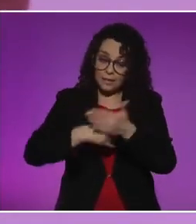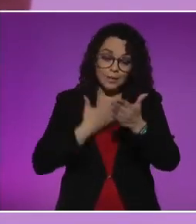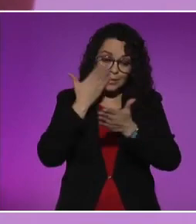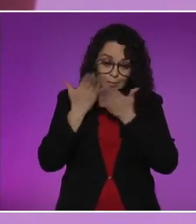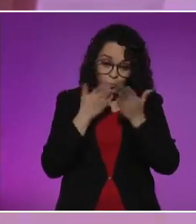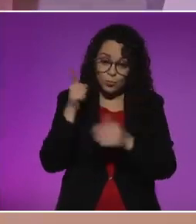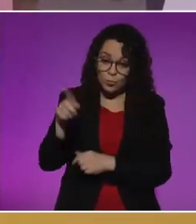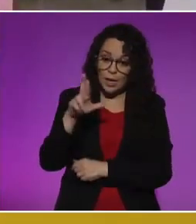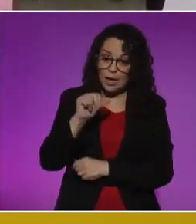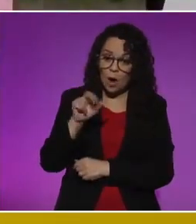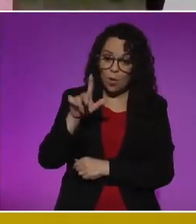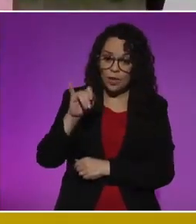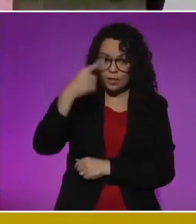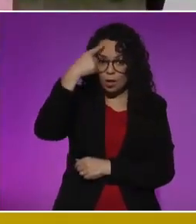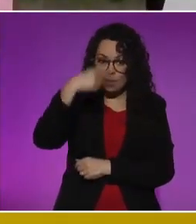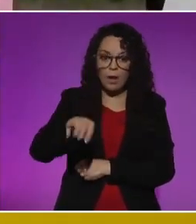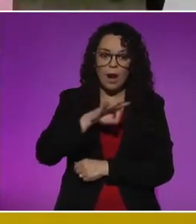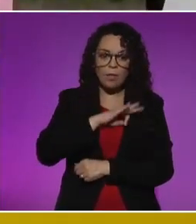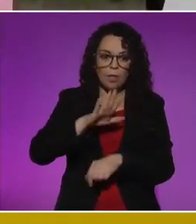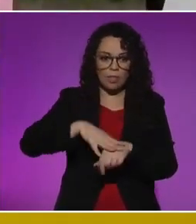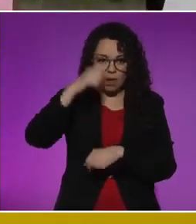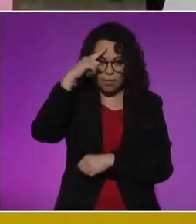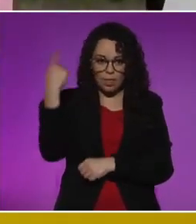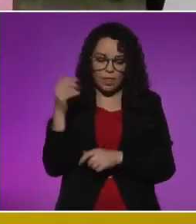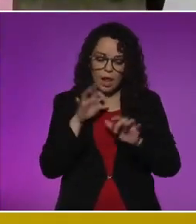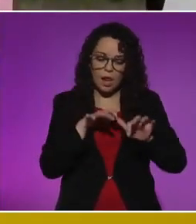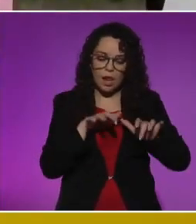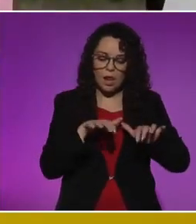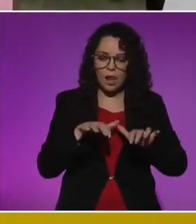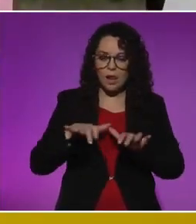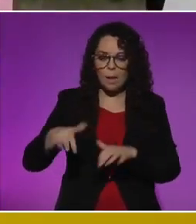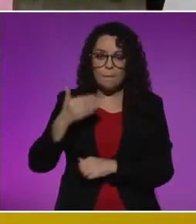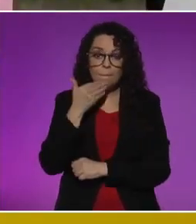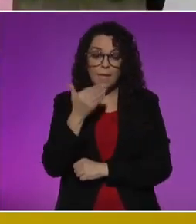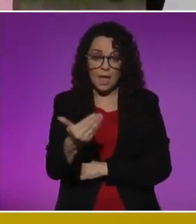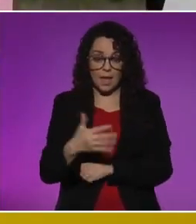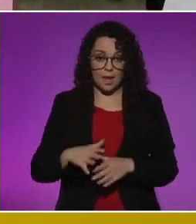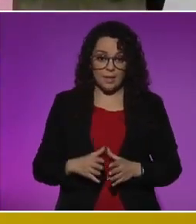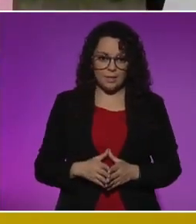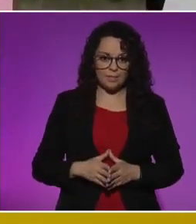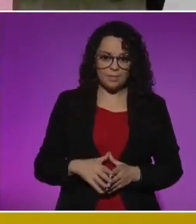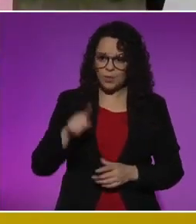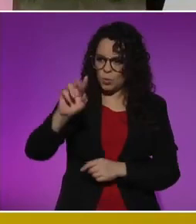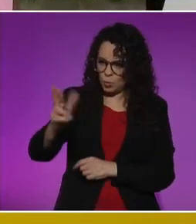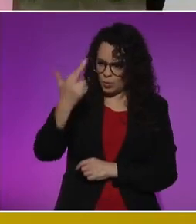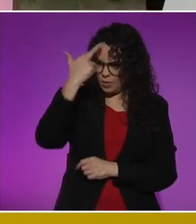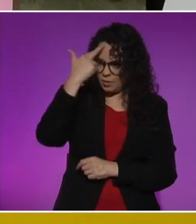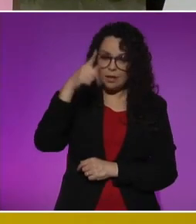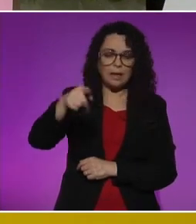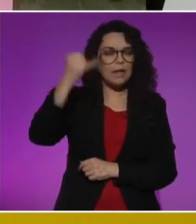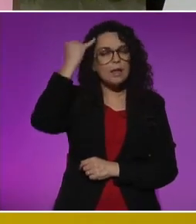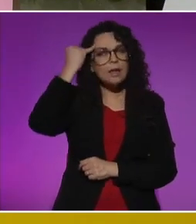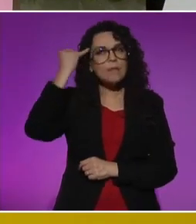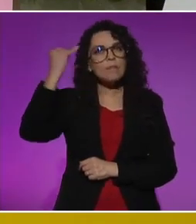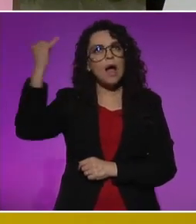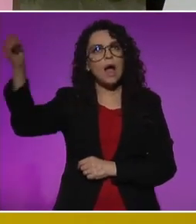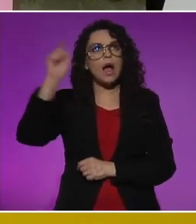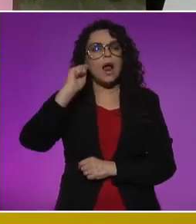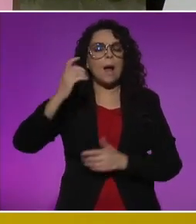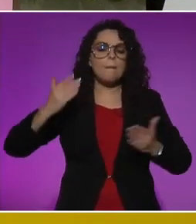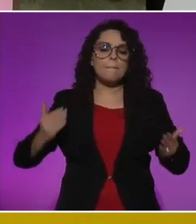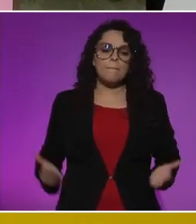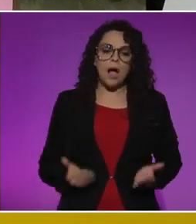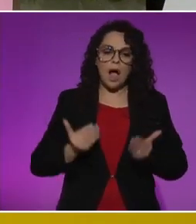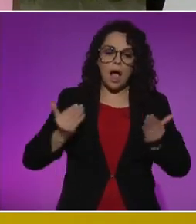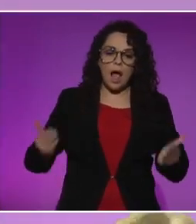más suelto y un poco más ligero de tempo. Y recuerda que te imagines que estás bailando el minueto como si estuvieras en